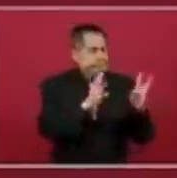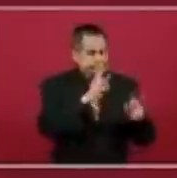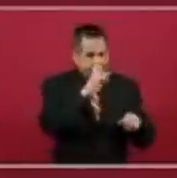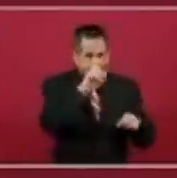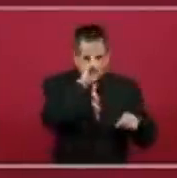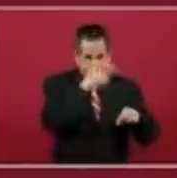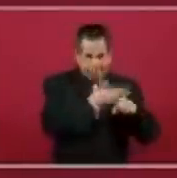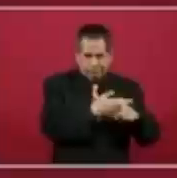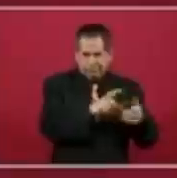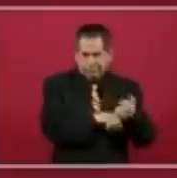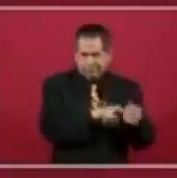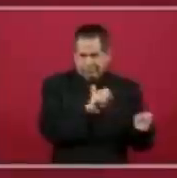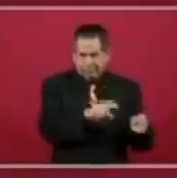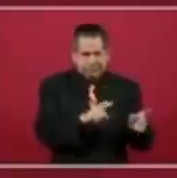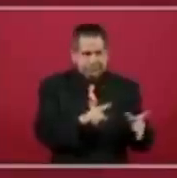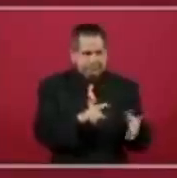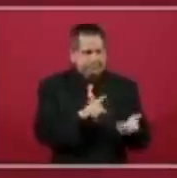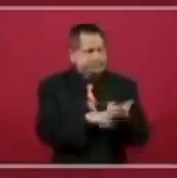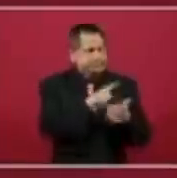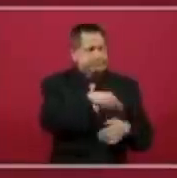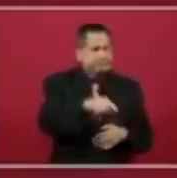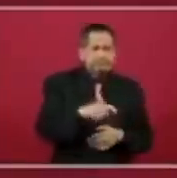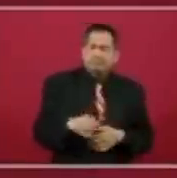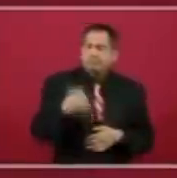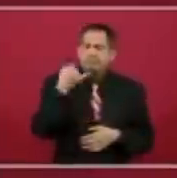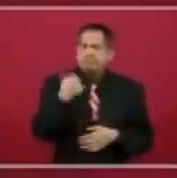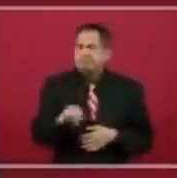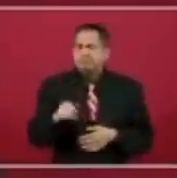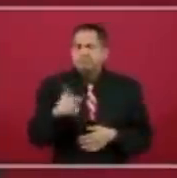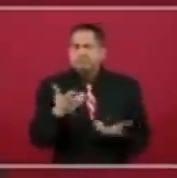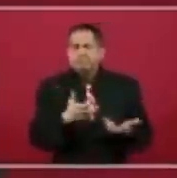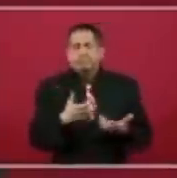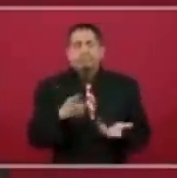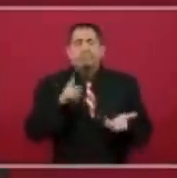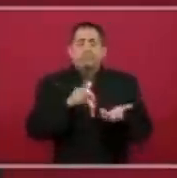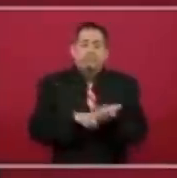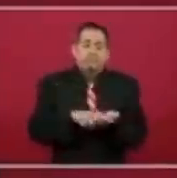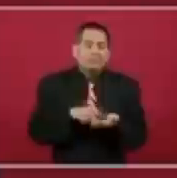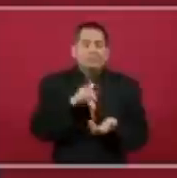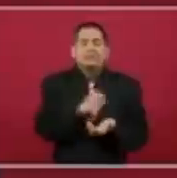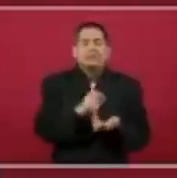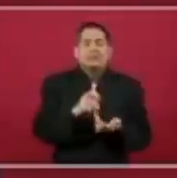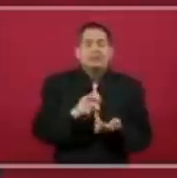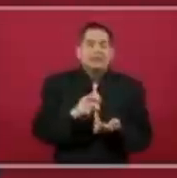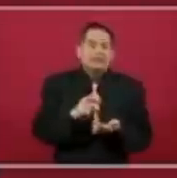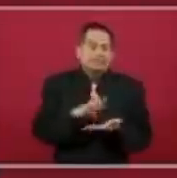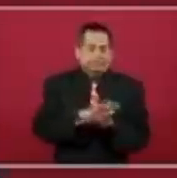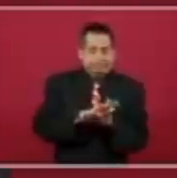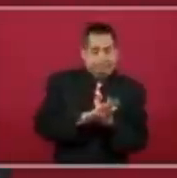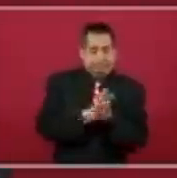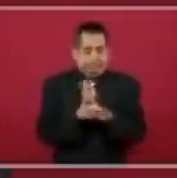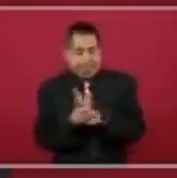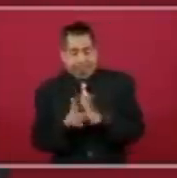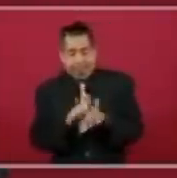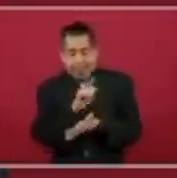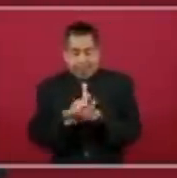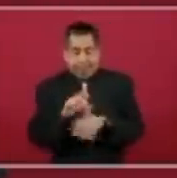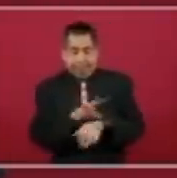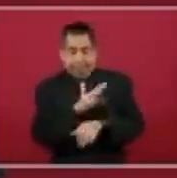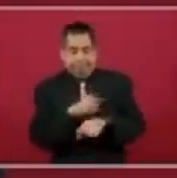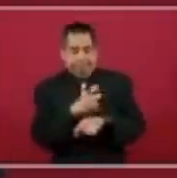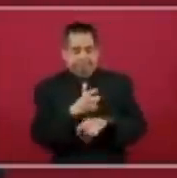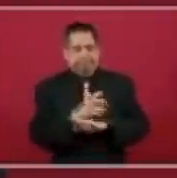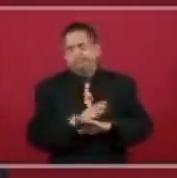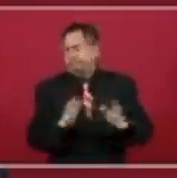totalmente absurdo creado con la reforma energética. Entonces, todo eso tenemos